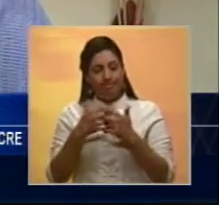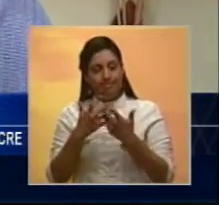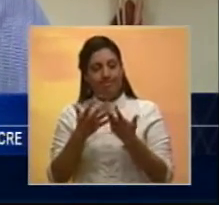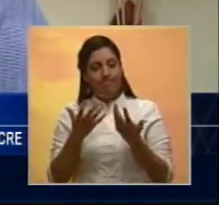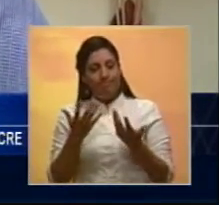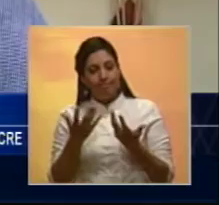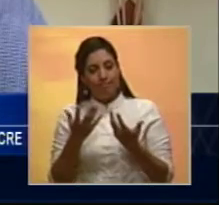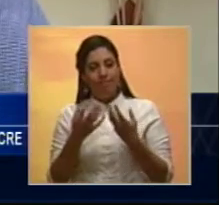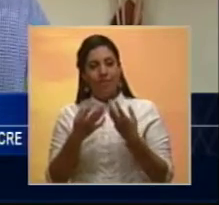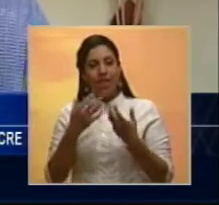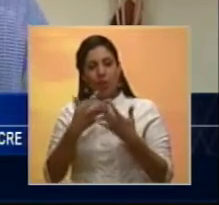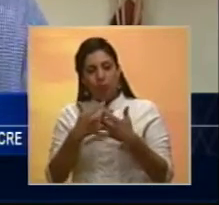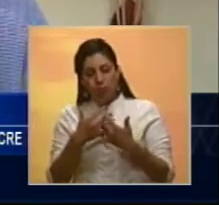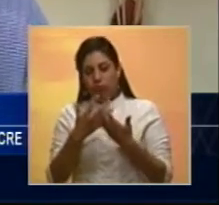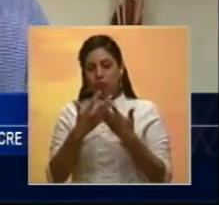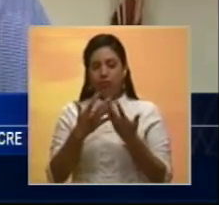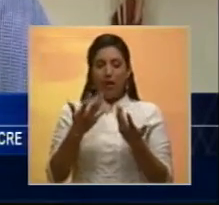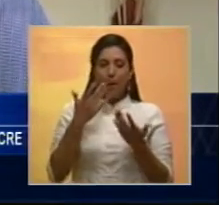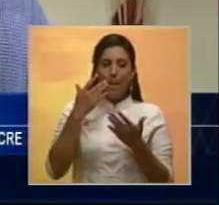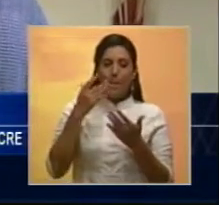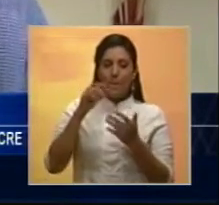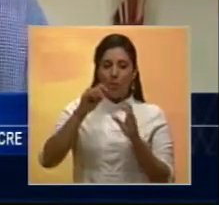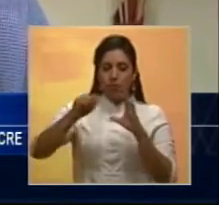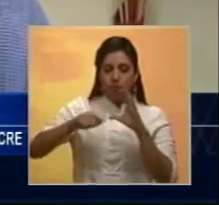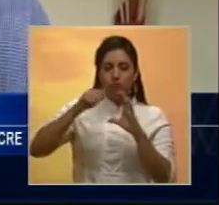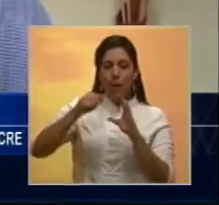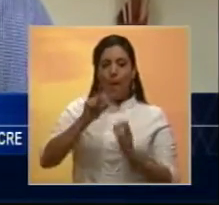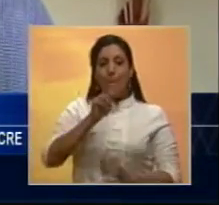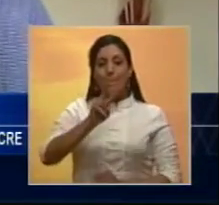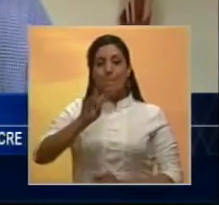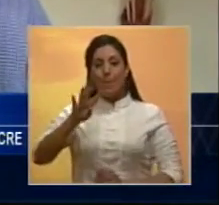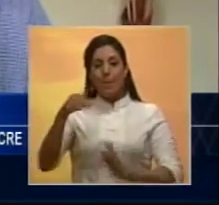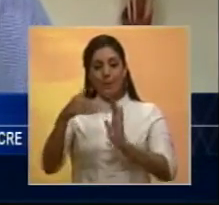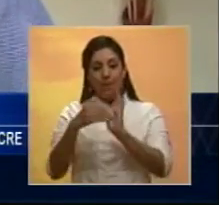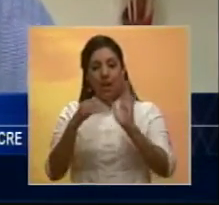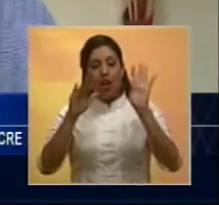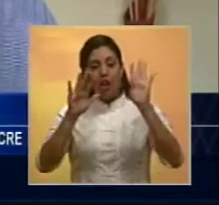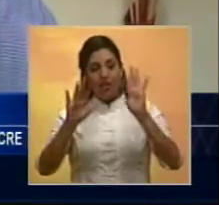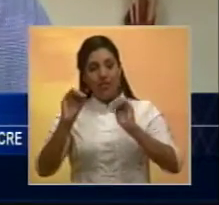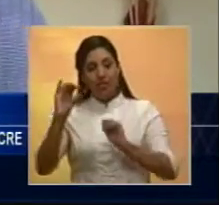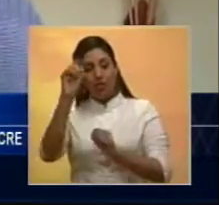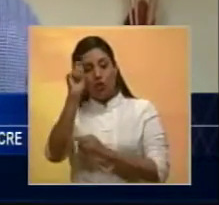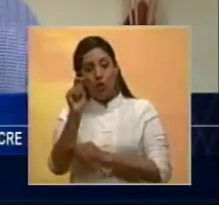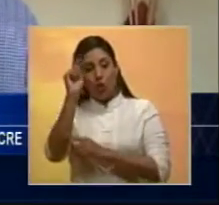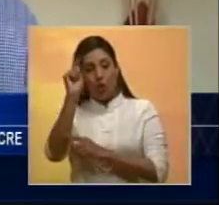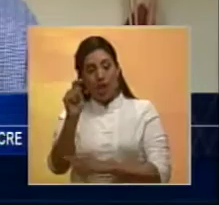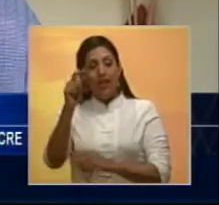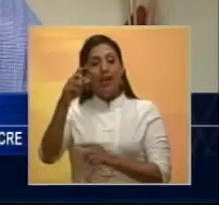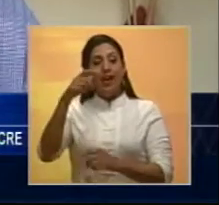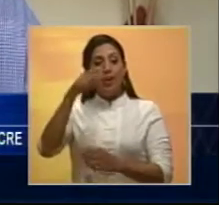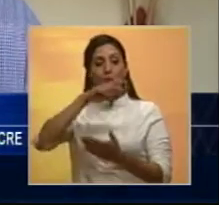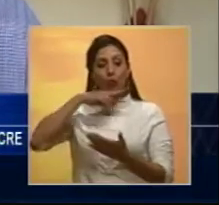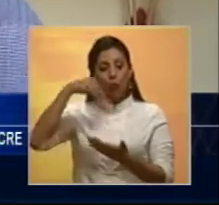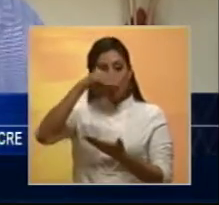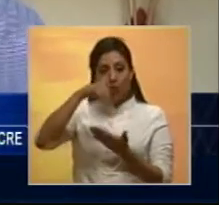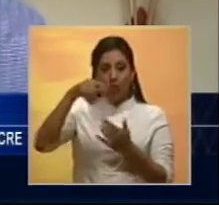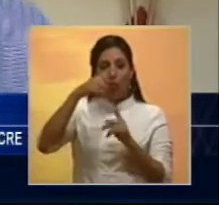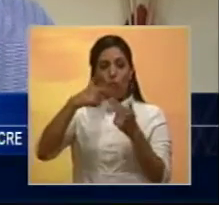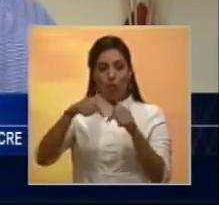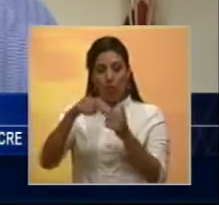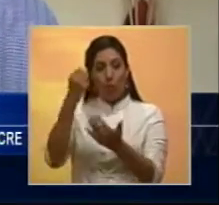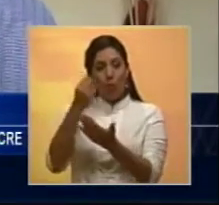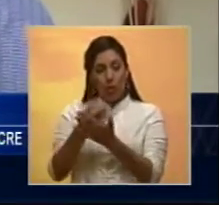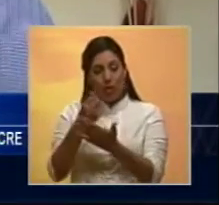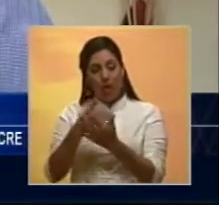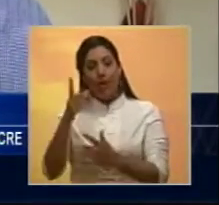y se molieron 24.900 toneladas de caña, incluyendo caña de Cariaco y incluyendo caña de Monaga,